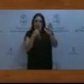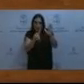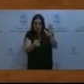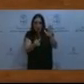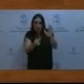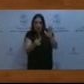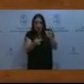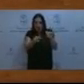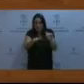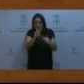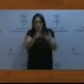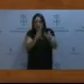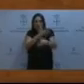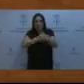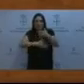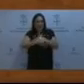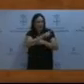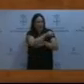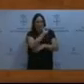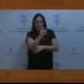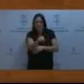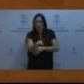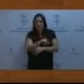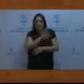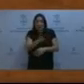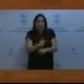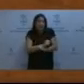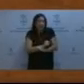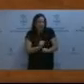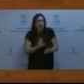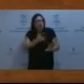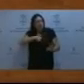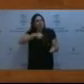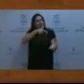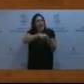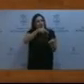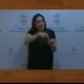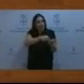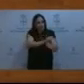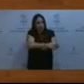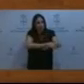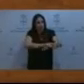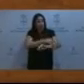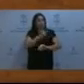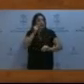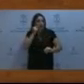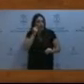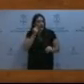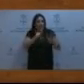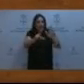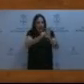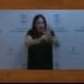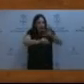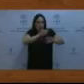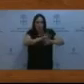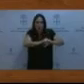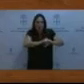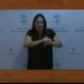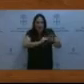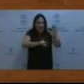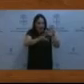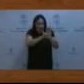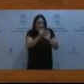discapacidad. Puede parecer surrealista, pero exigimos al Gobierno de Javier Fernández que cumpla la ley, que cumpla